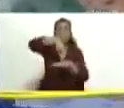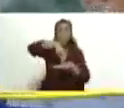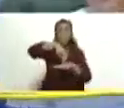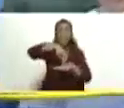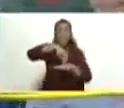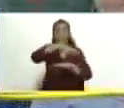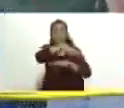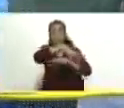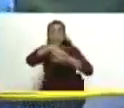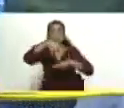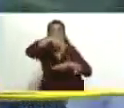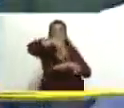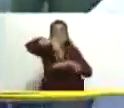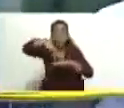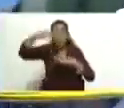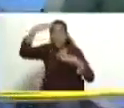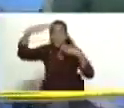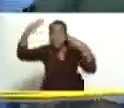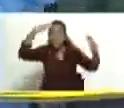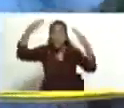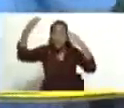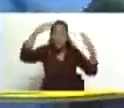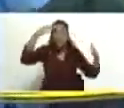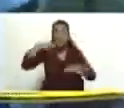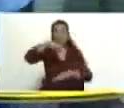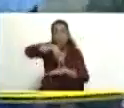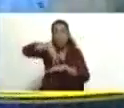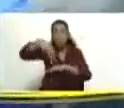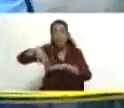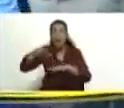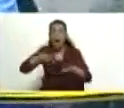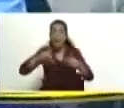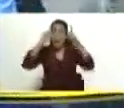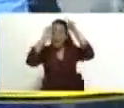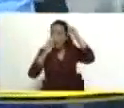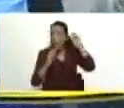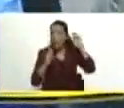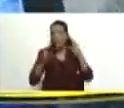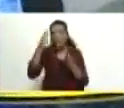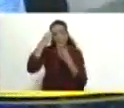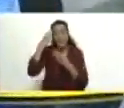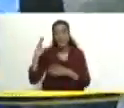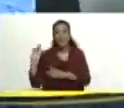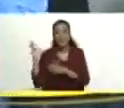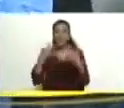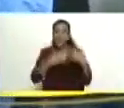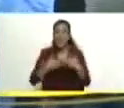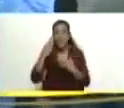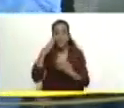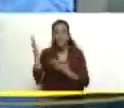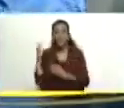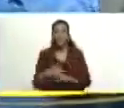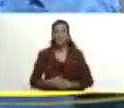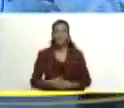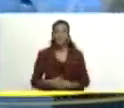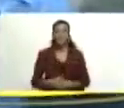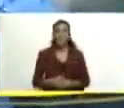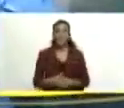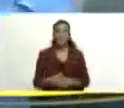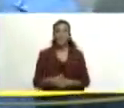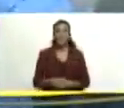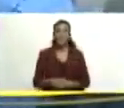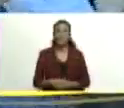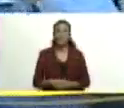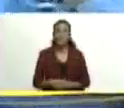se montó, mira, para saludarnos. Ah, tiene una gorra de los piratas de Pittsburgh. Tremenda gorra, para